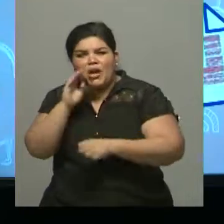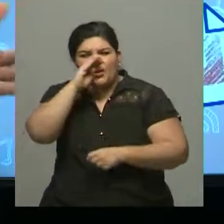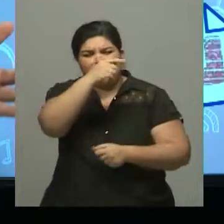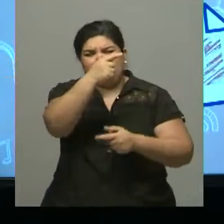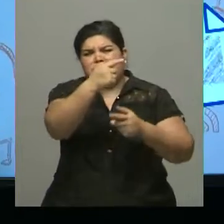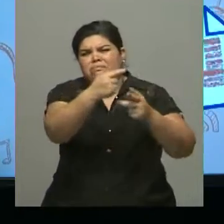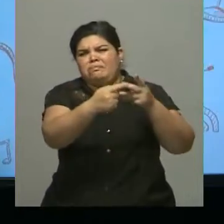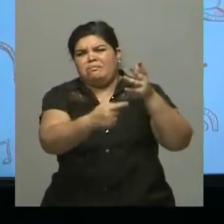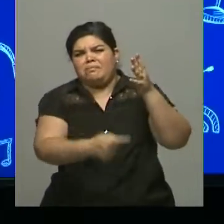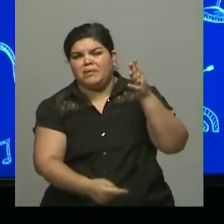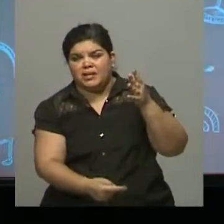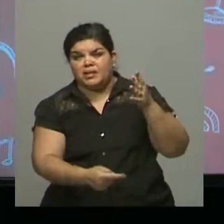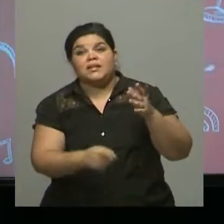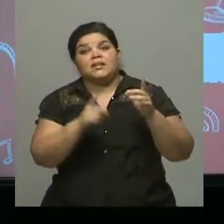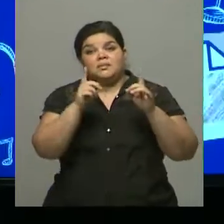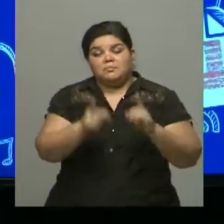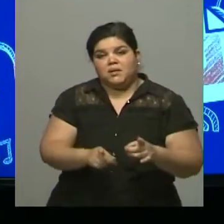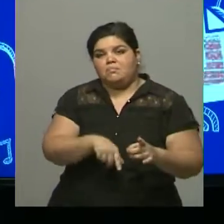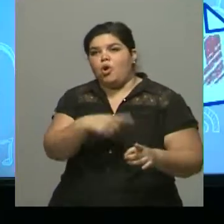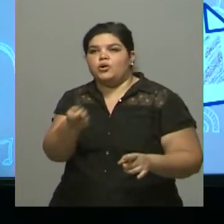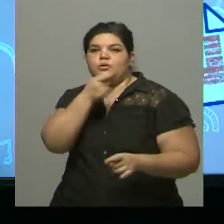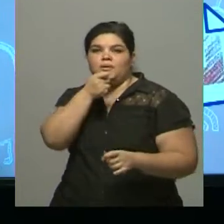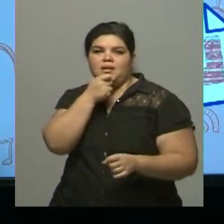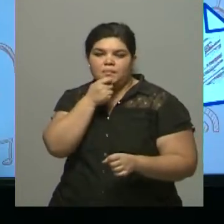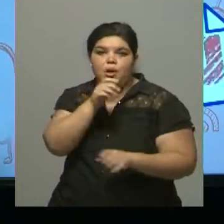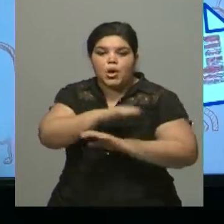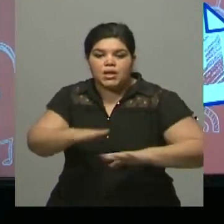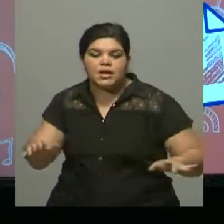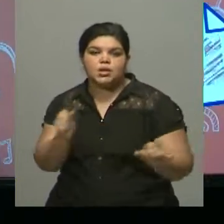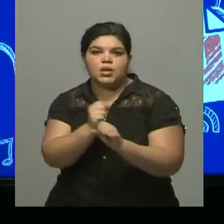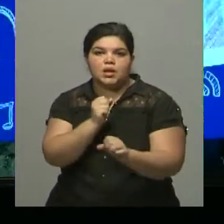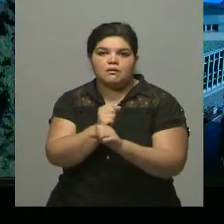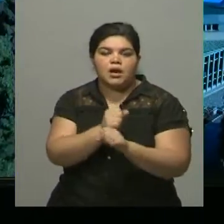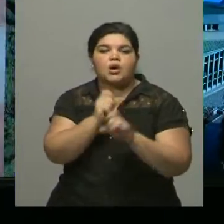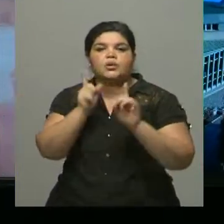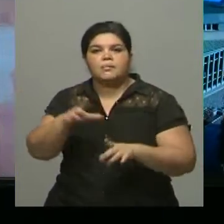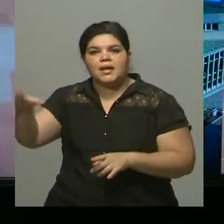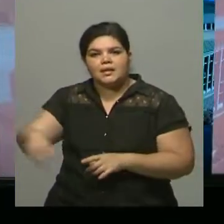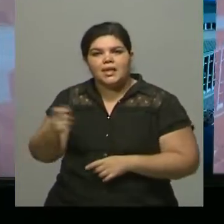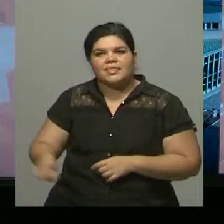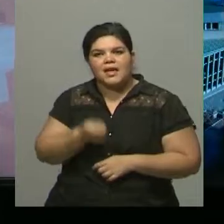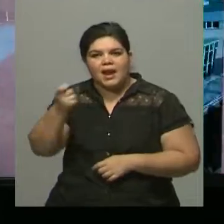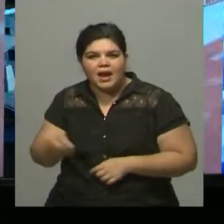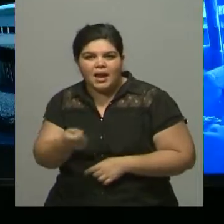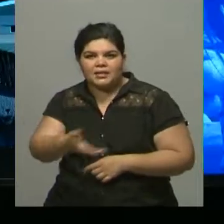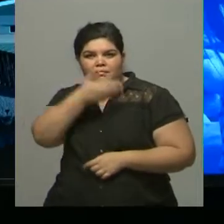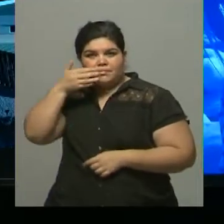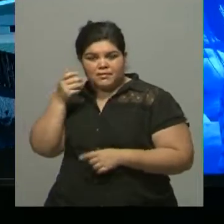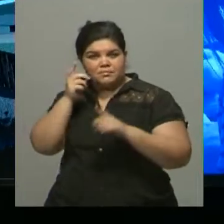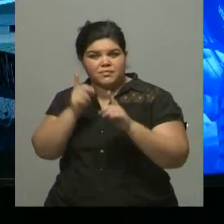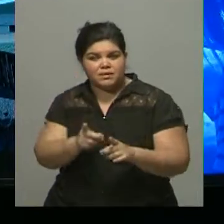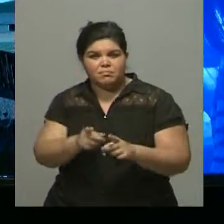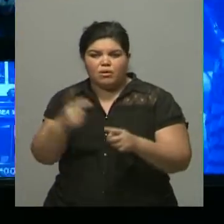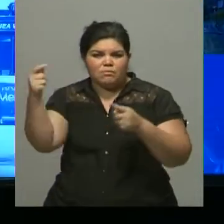eso otras precarizaciones del empleo, como puede ser la explotación infantil, la trata de personas con fines de explotación laboral, esos flagelos que muchas veces